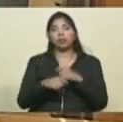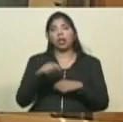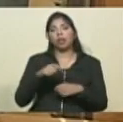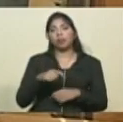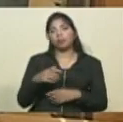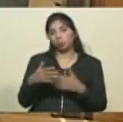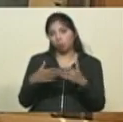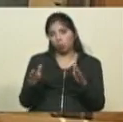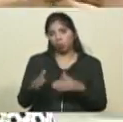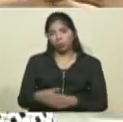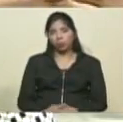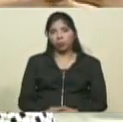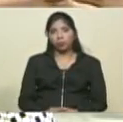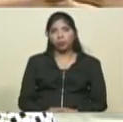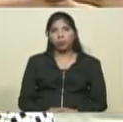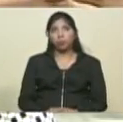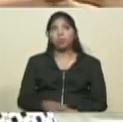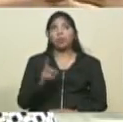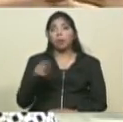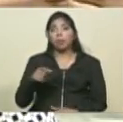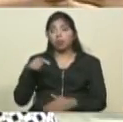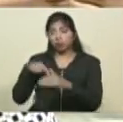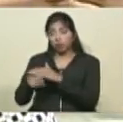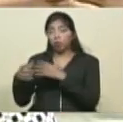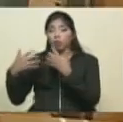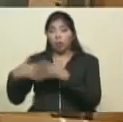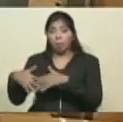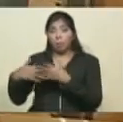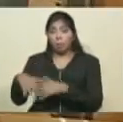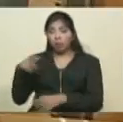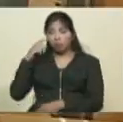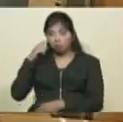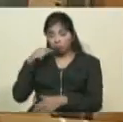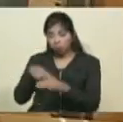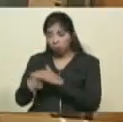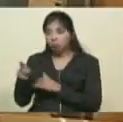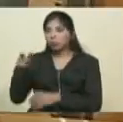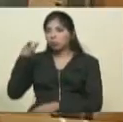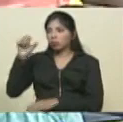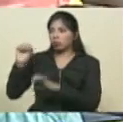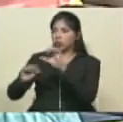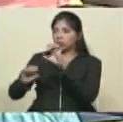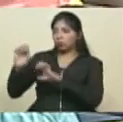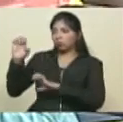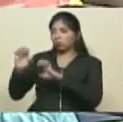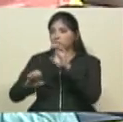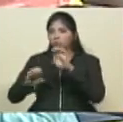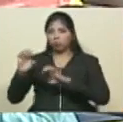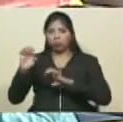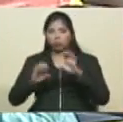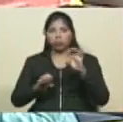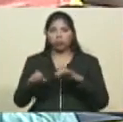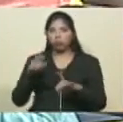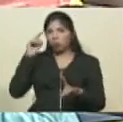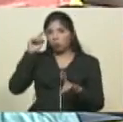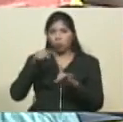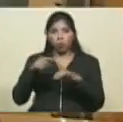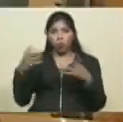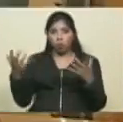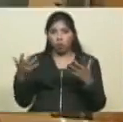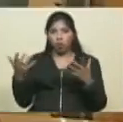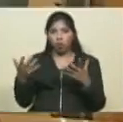del proceso de investigación a las empresas beneficiarias del esquema CADIVI de administración y adquisición de divisas a fin de determinar